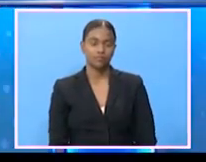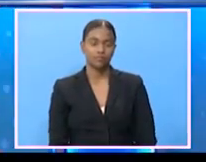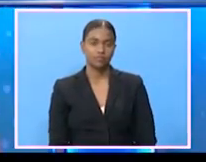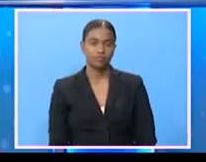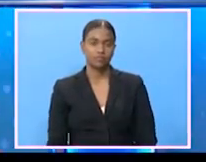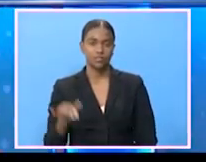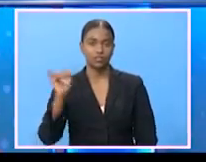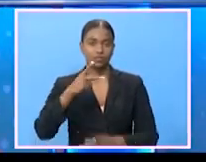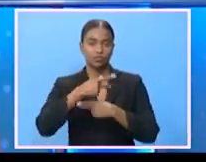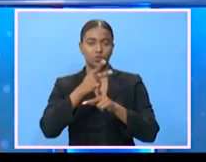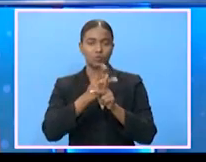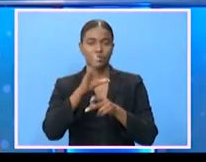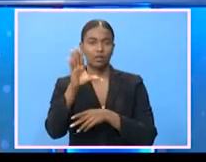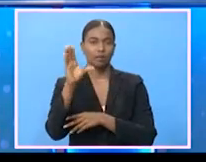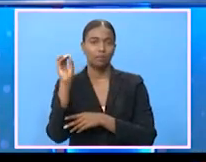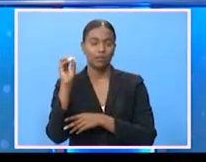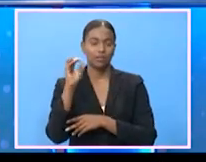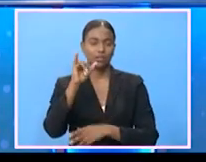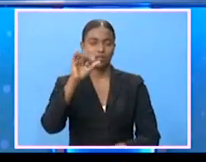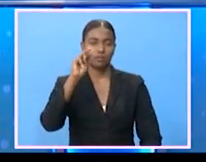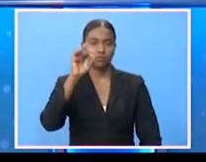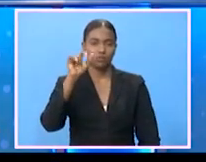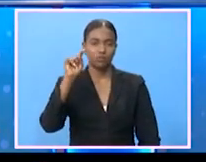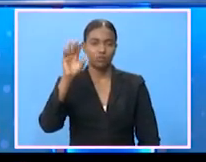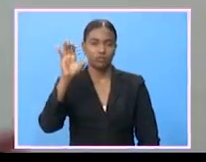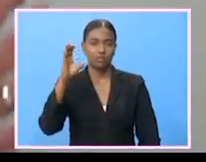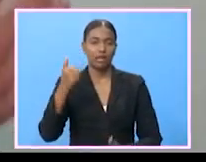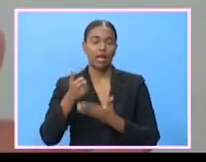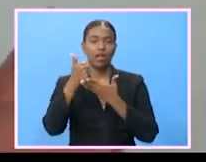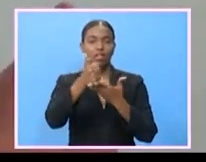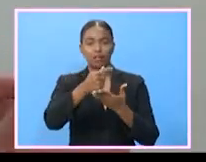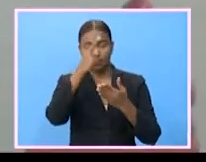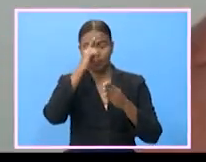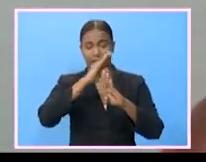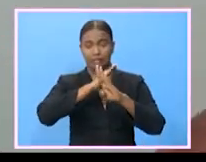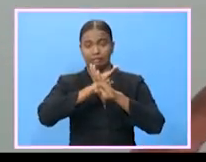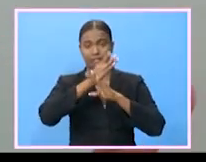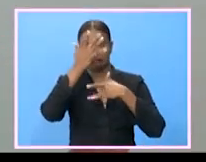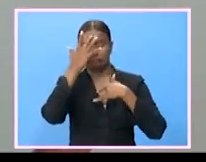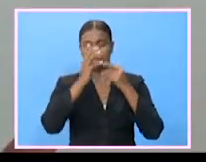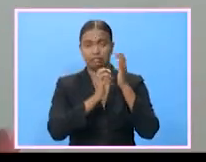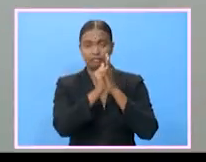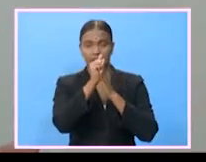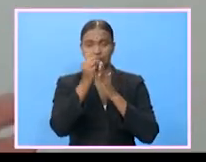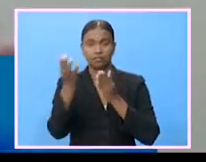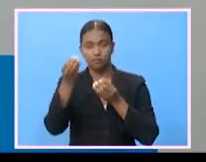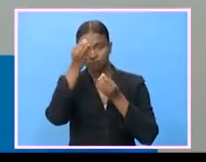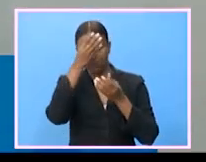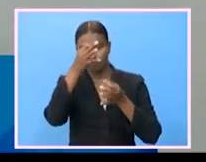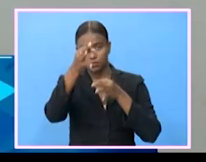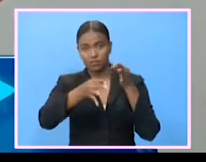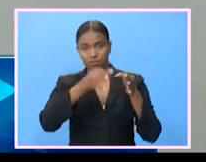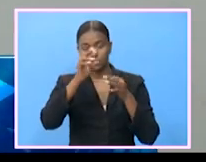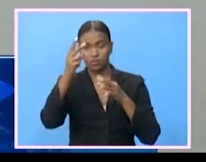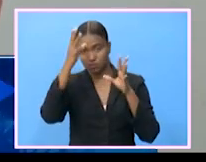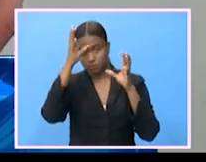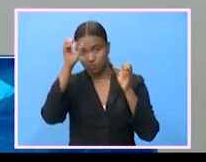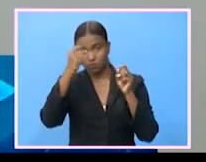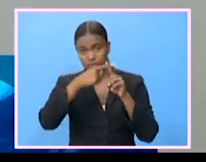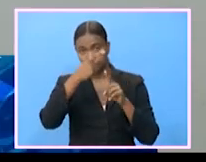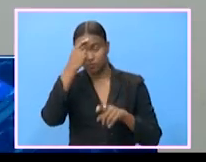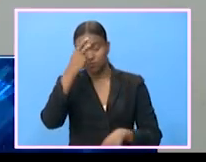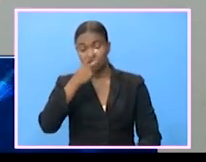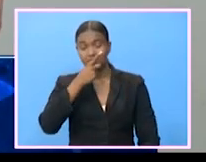En tanto, productos de la empresa Inmunotech sirven como complementos para combatir el cáncer. Así lo explicó el vicepresidente